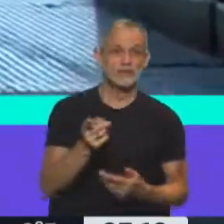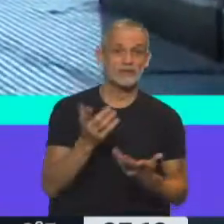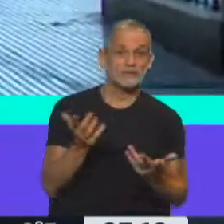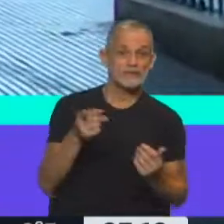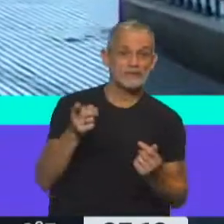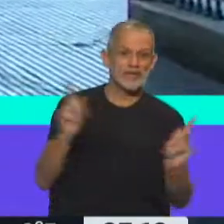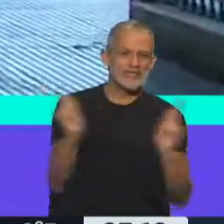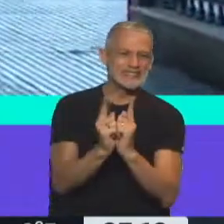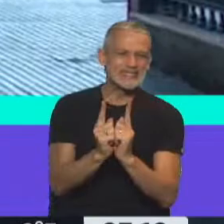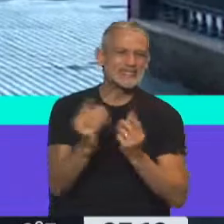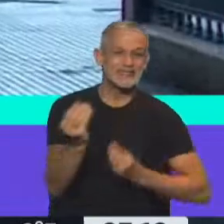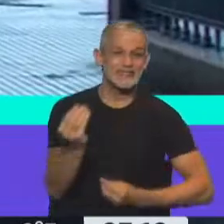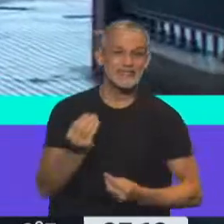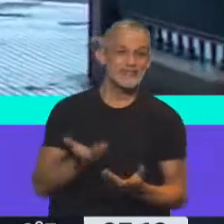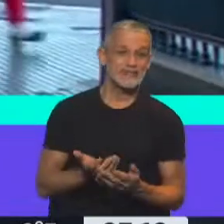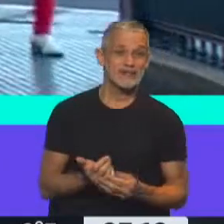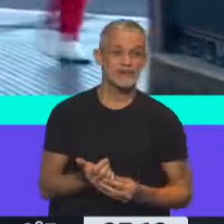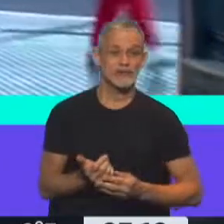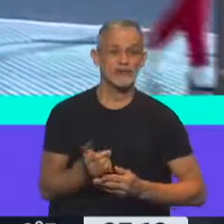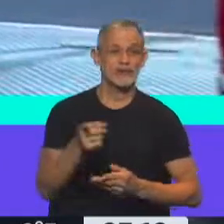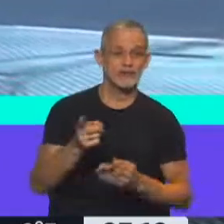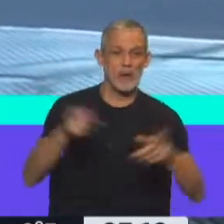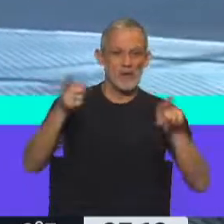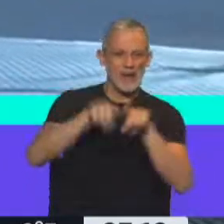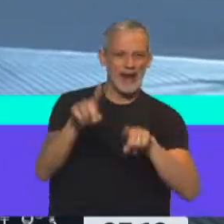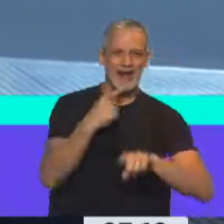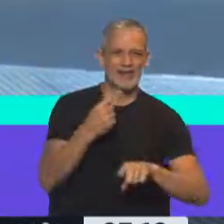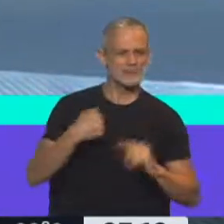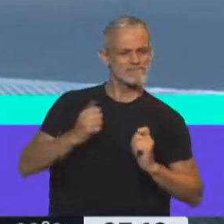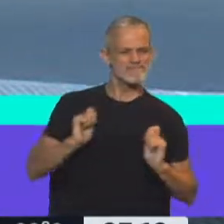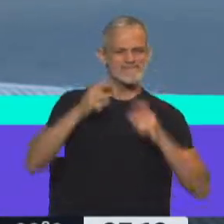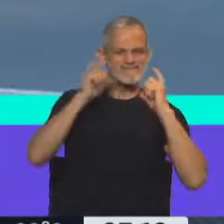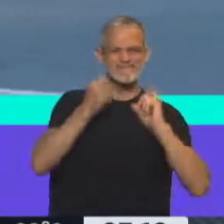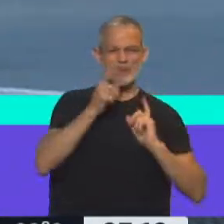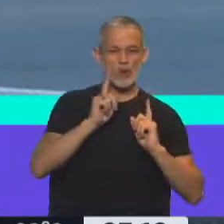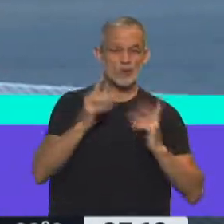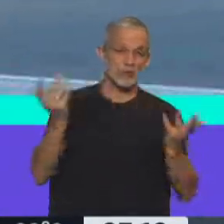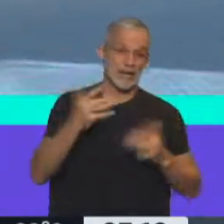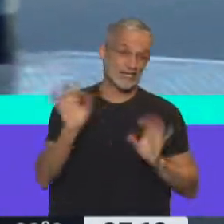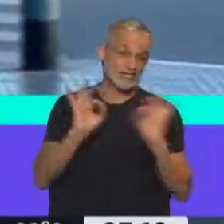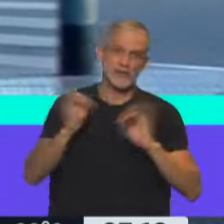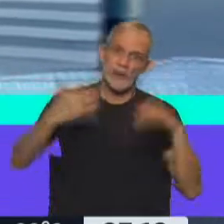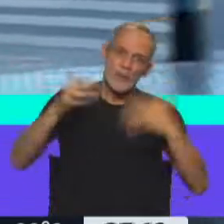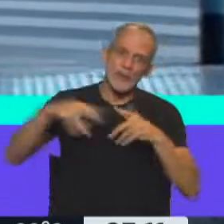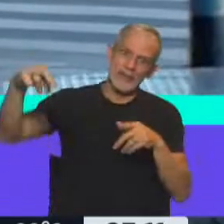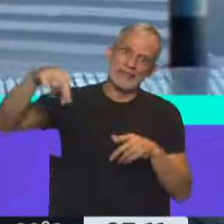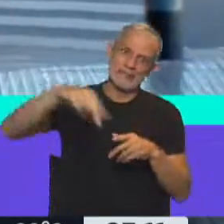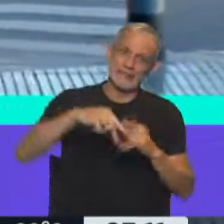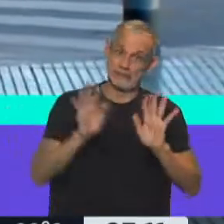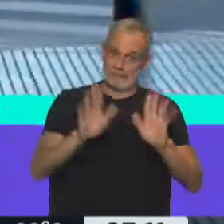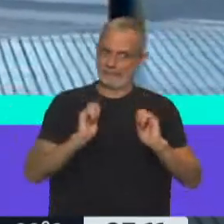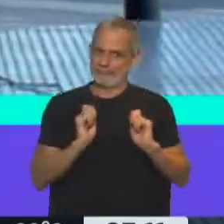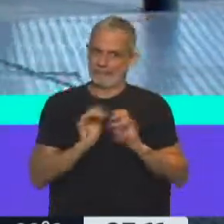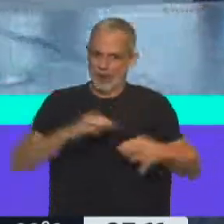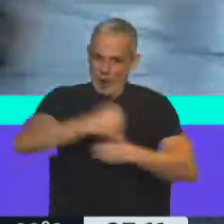síntesis de lo que sería muy particular, claro, una pareja que decían que eran muy reticentes a usarlo. Por ejemplo, aquí ves una señorita que viene muy rápido, ni le tengo que hacer un tacle